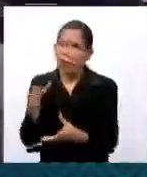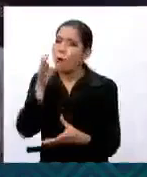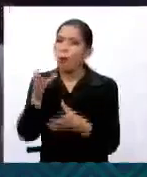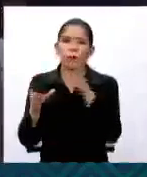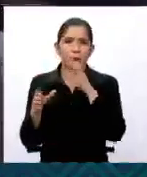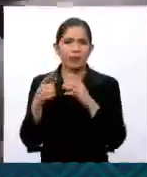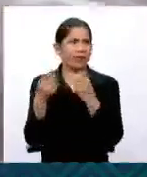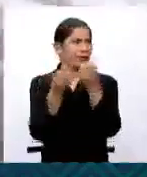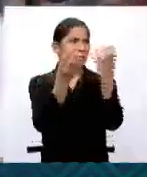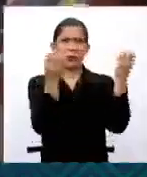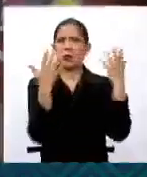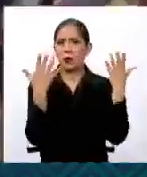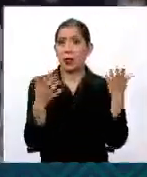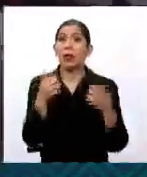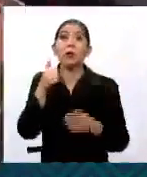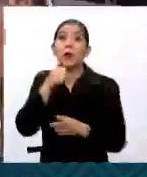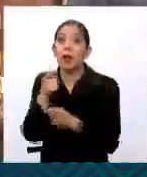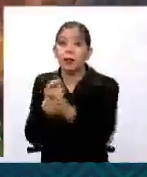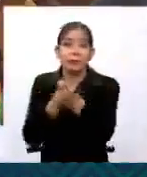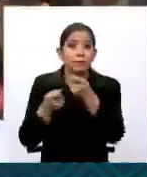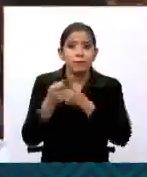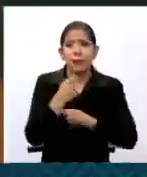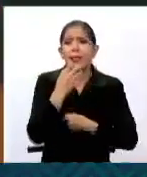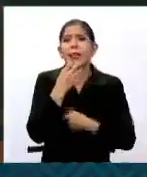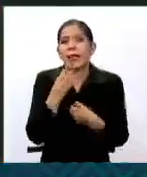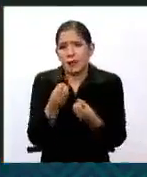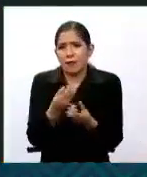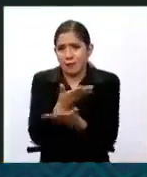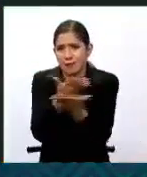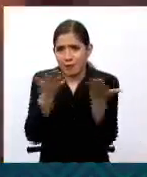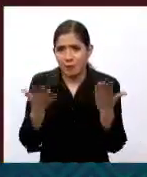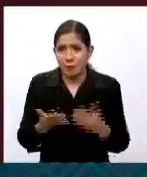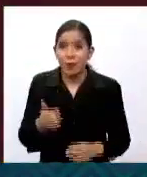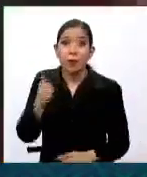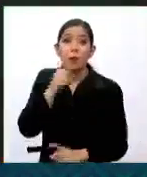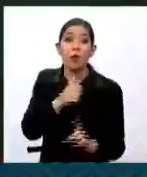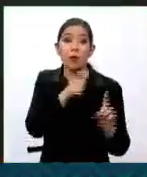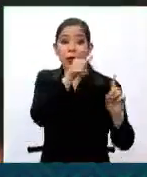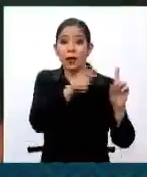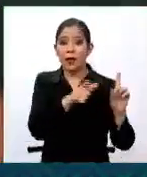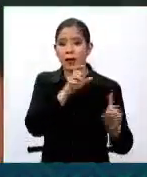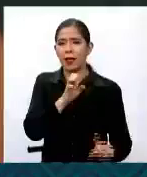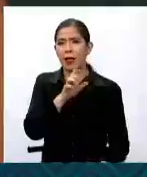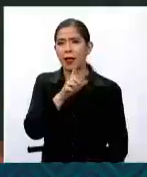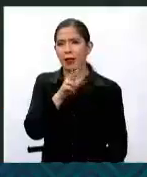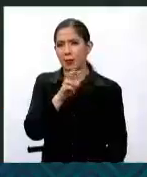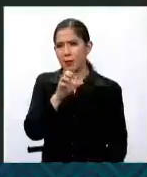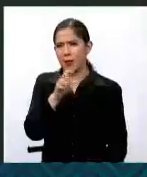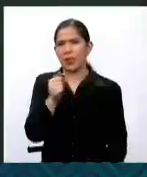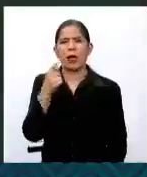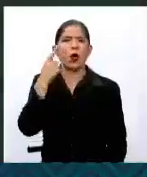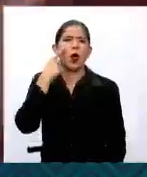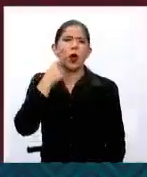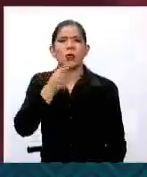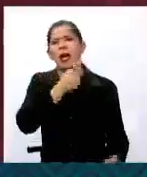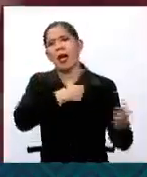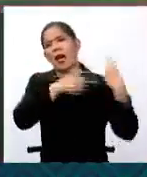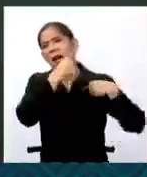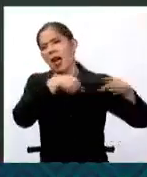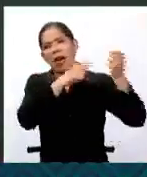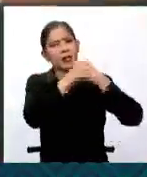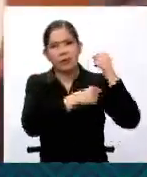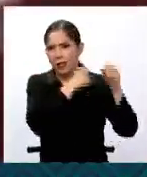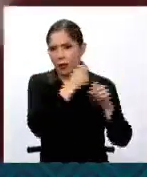así como el cariño de sus caseritas, que en este caso, Doña Elvira, lo conoce al primer mandatario desde hace varios